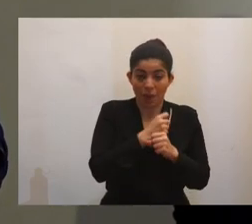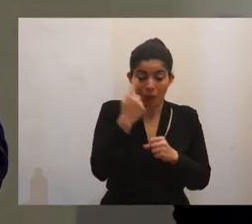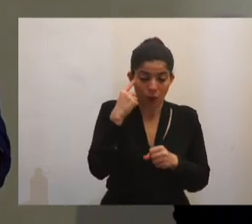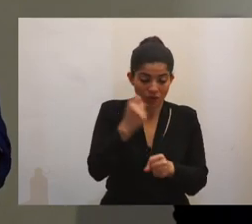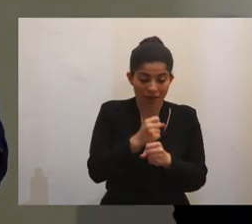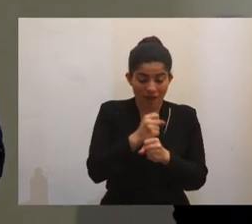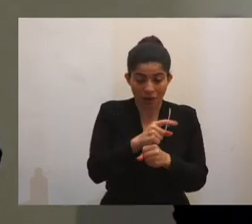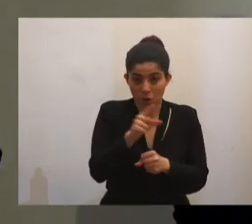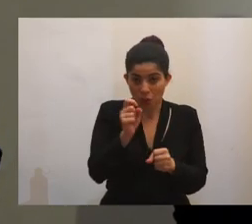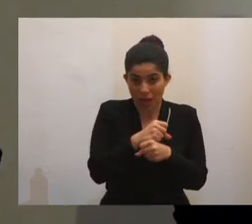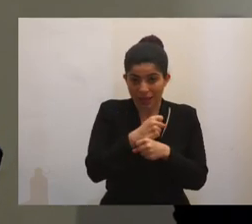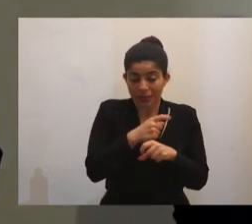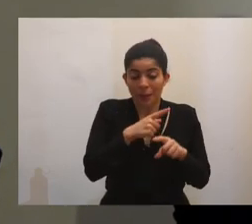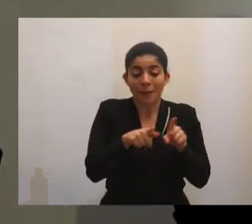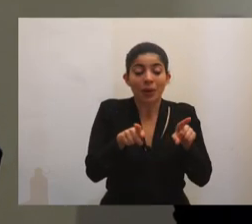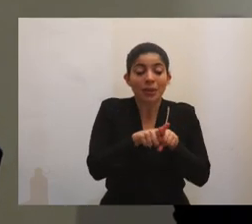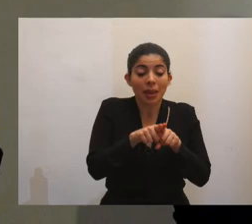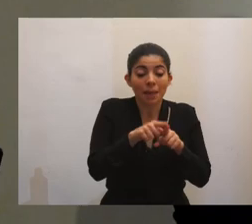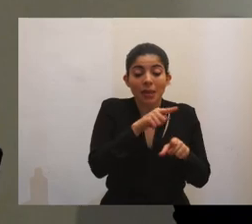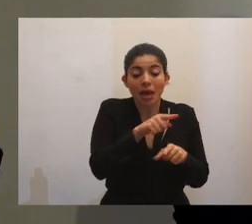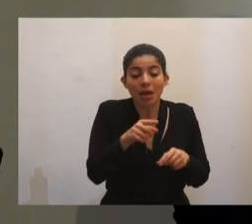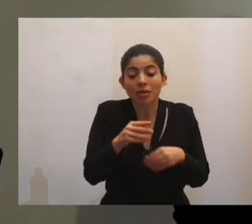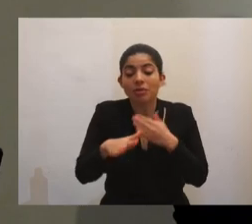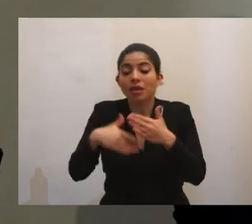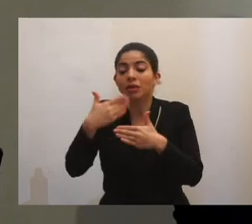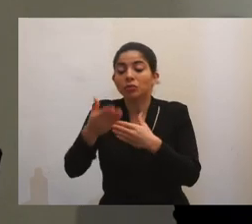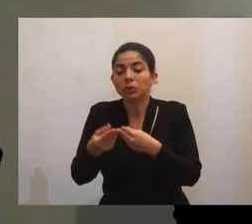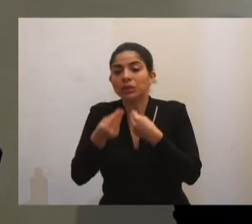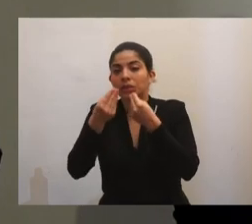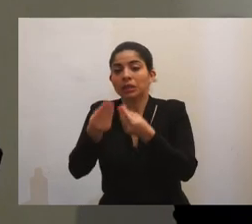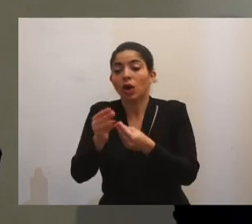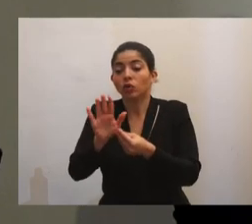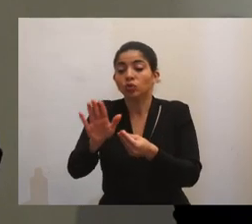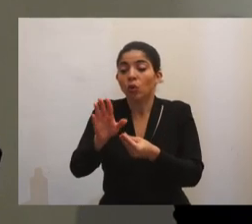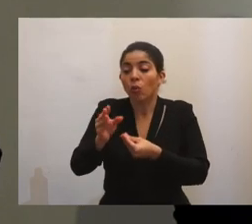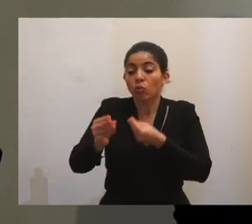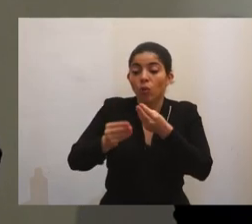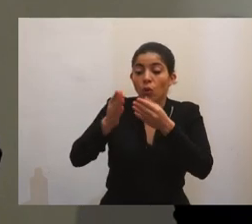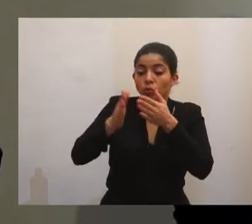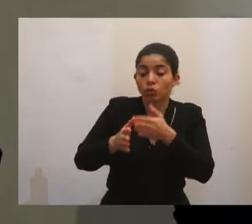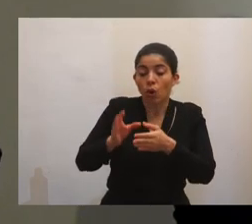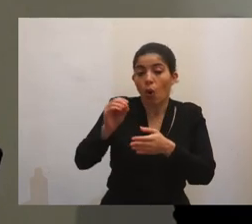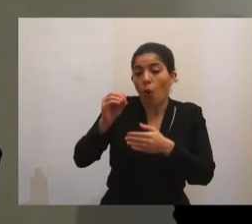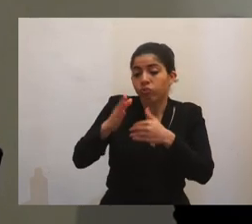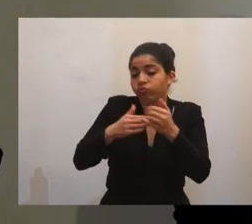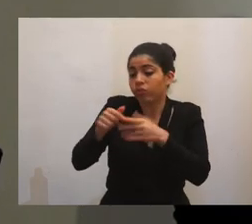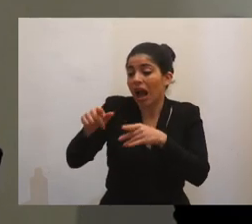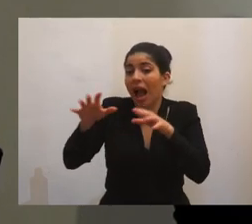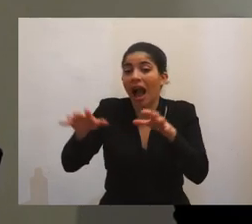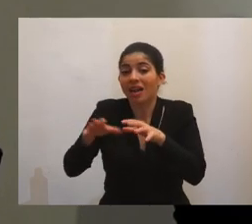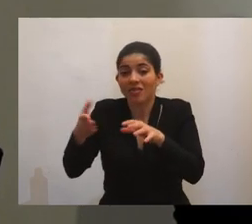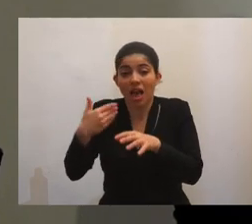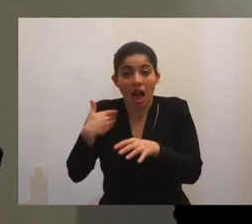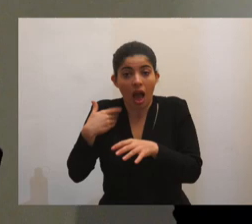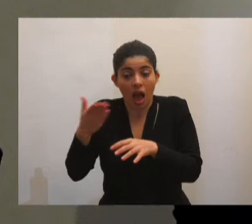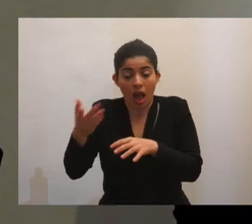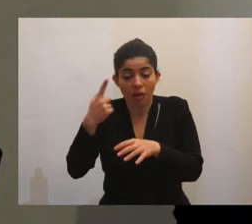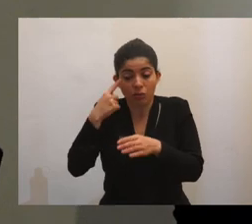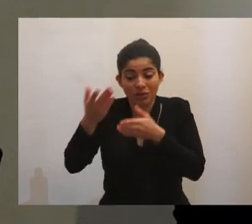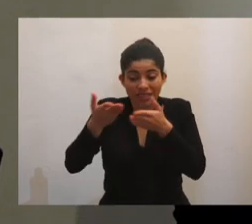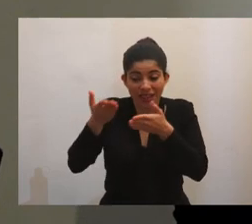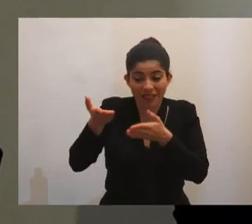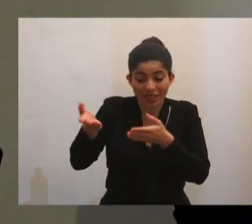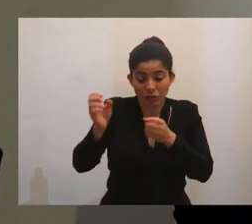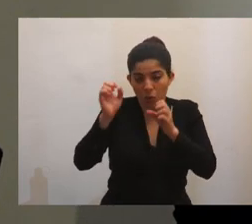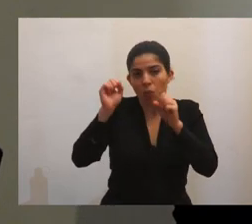están haciendo, pero también les permitirá entonces escalar la producción o la actividad y el servicio que brindan para acceder a